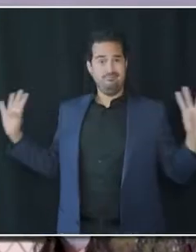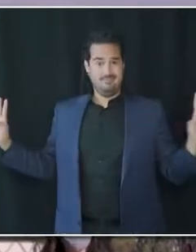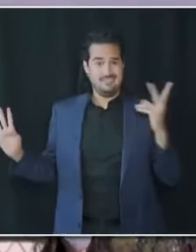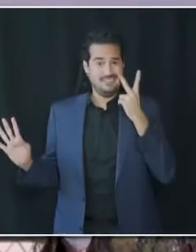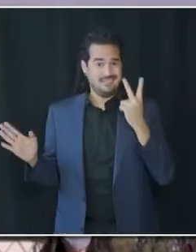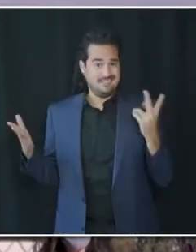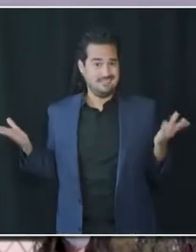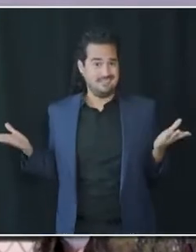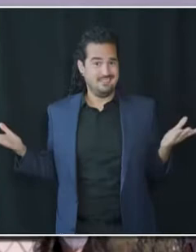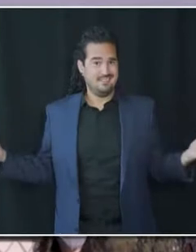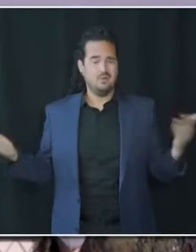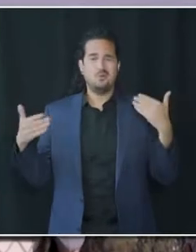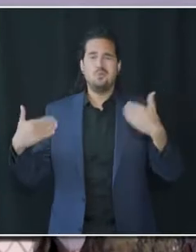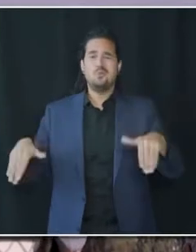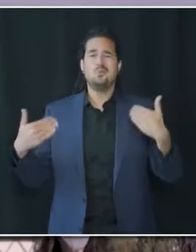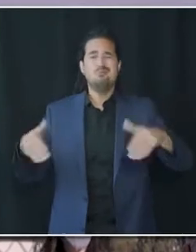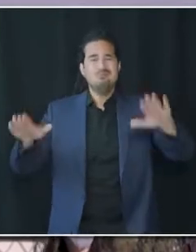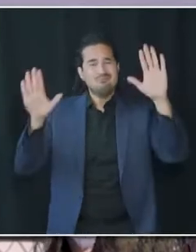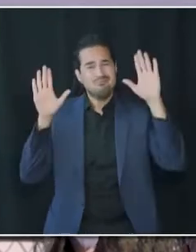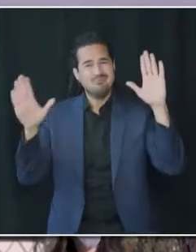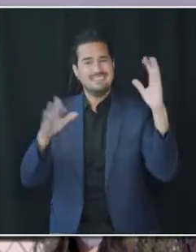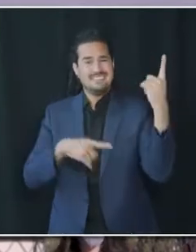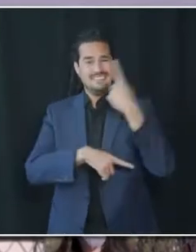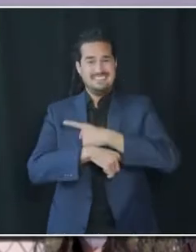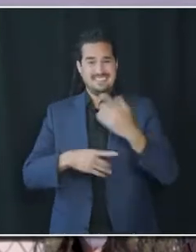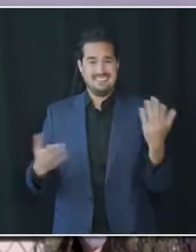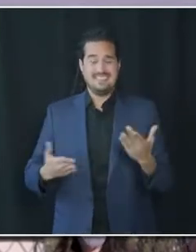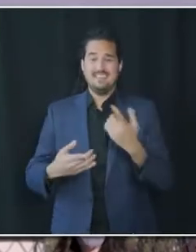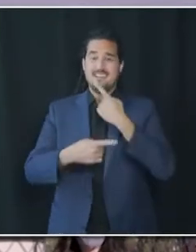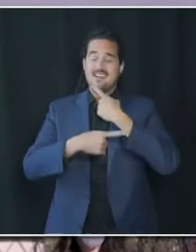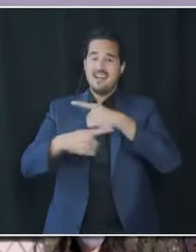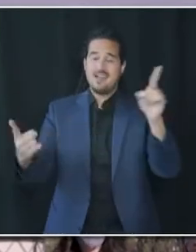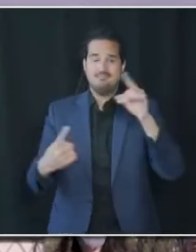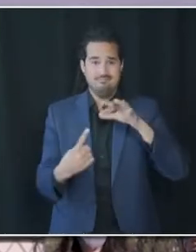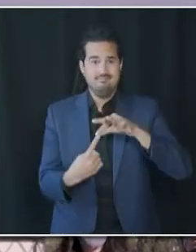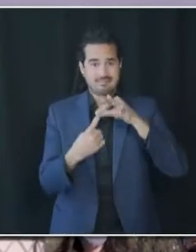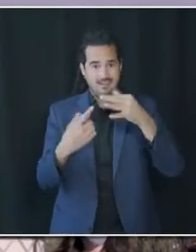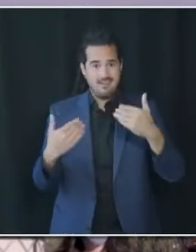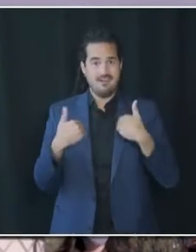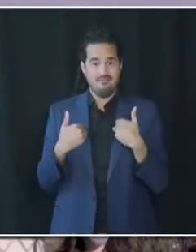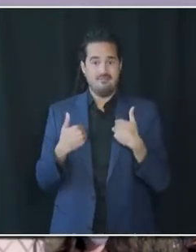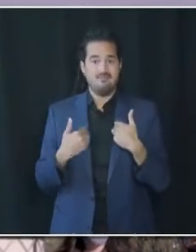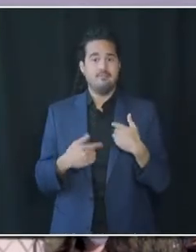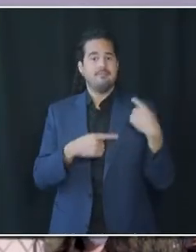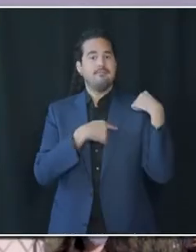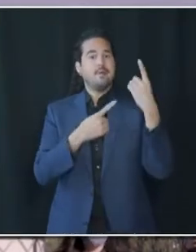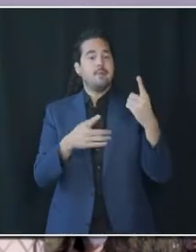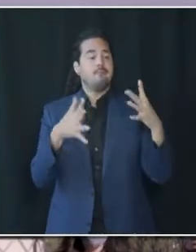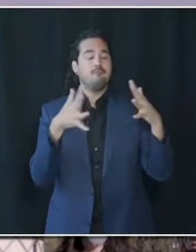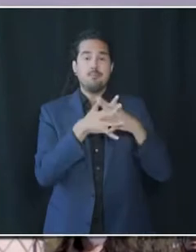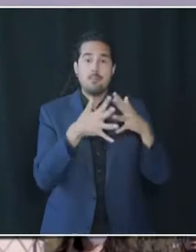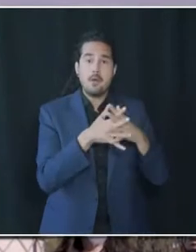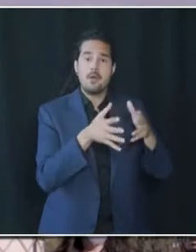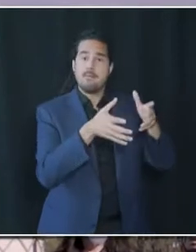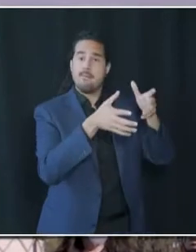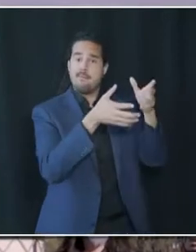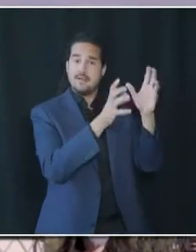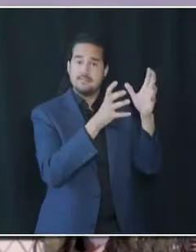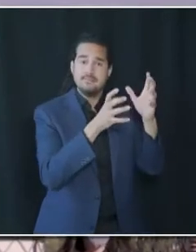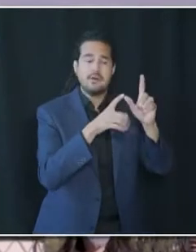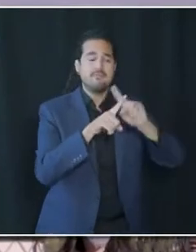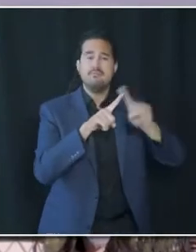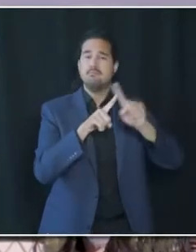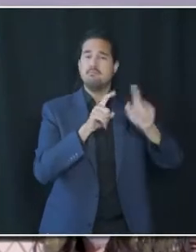medida hemos recibido por generaciones al público para juegos de béisbol baloncesto y ahora la gente puede